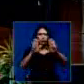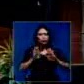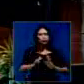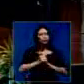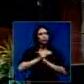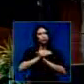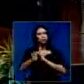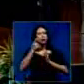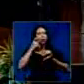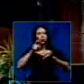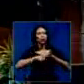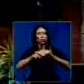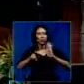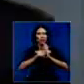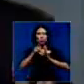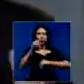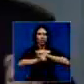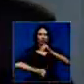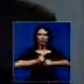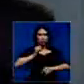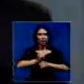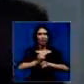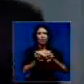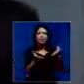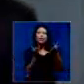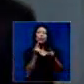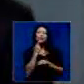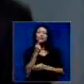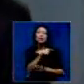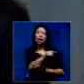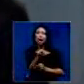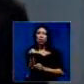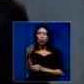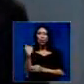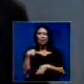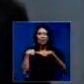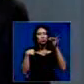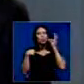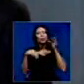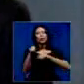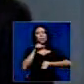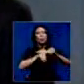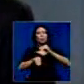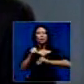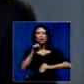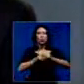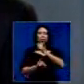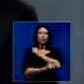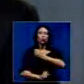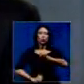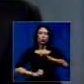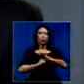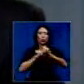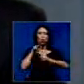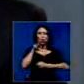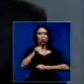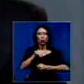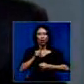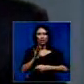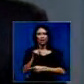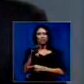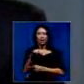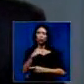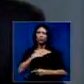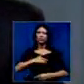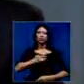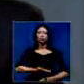en derecho internacional. Y quiero decirle a mis compañeras y a mis compañeros del Movimiento Patriótico Anual, el TLC, lo orgulloso